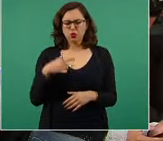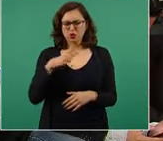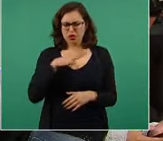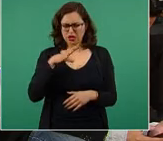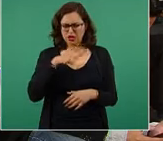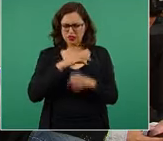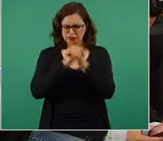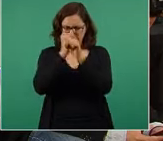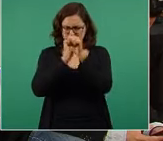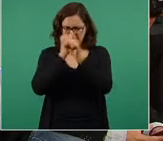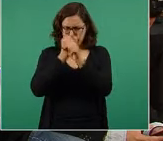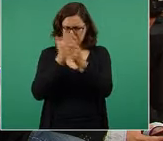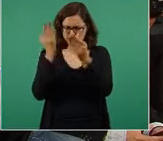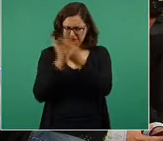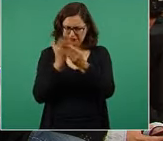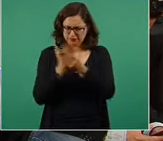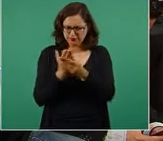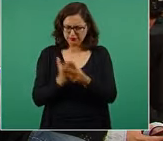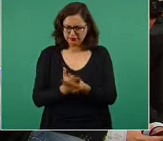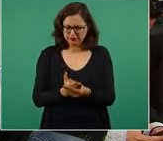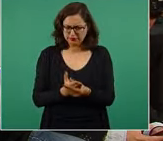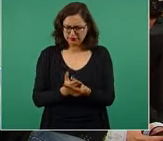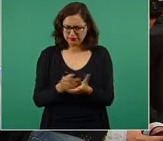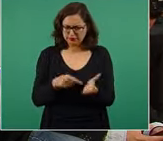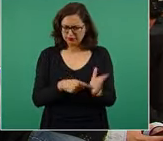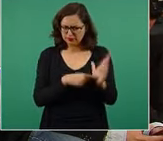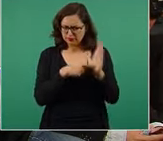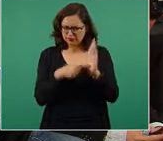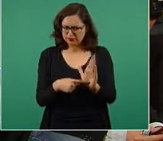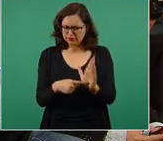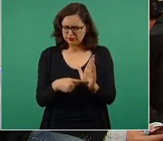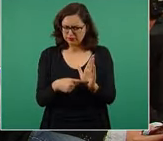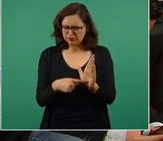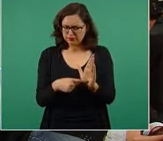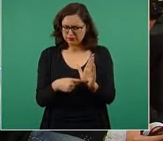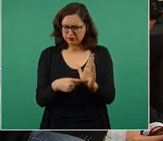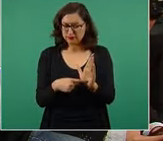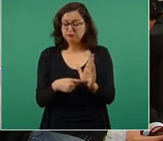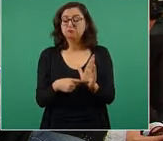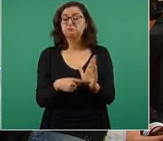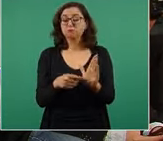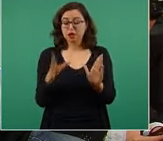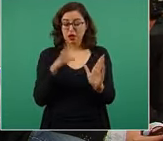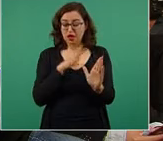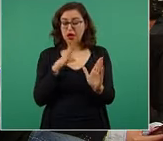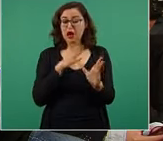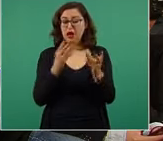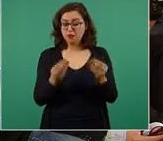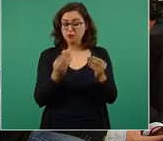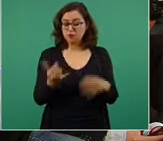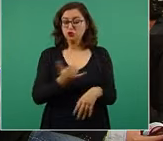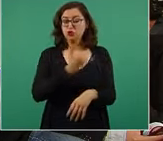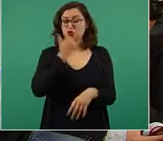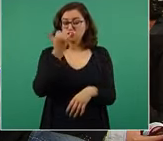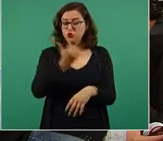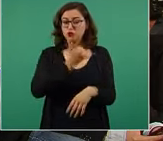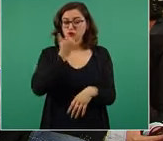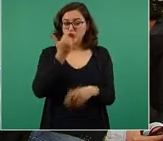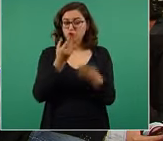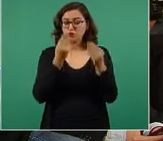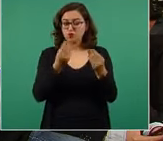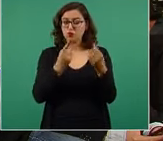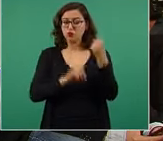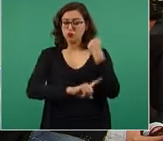donde se ha demostrado que el CNEAM tiene muchos errores, tiene muchos problemas. Hay